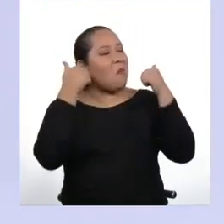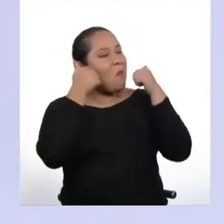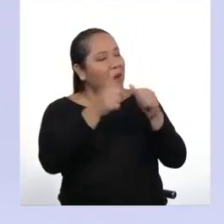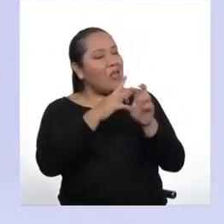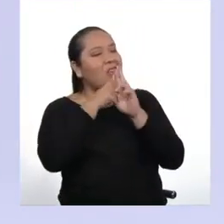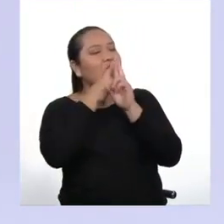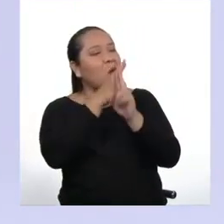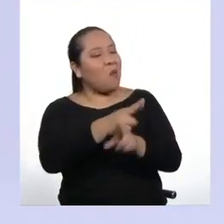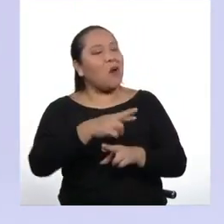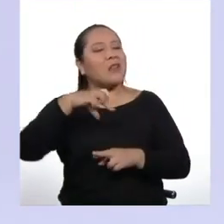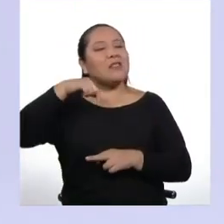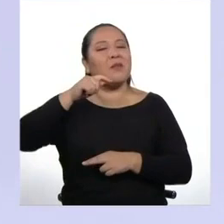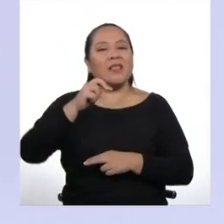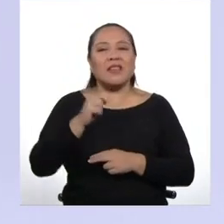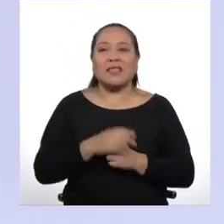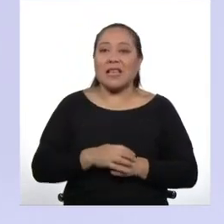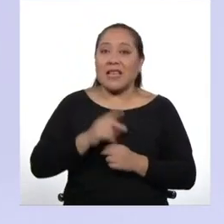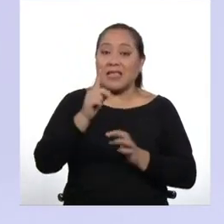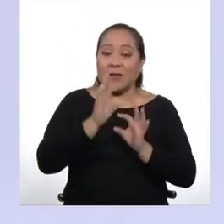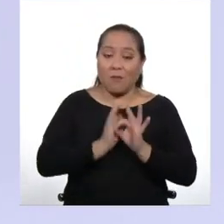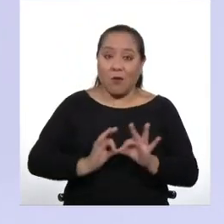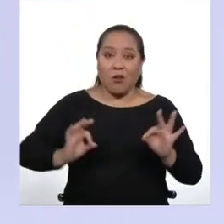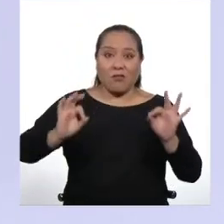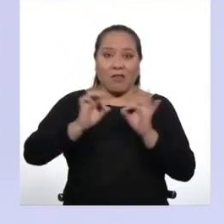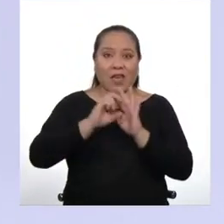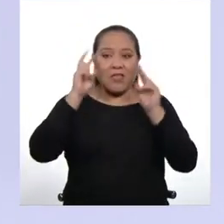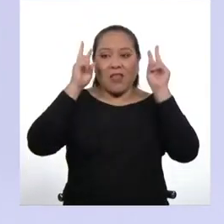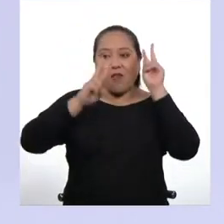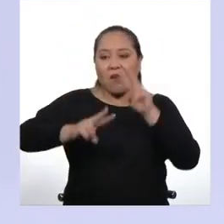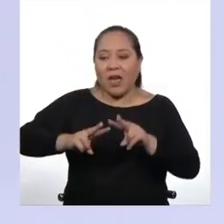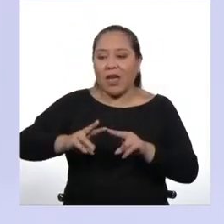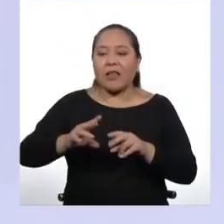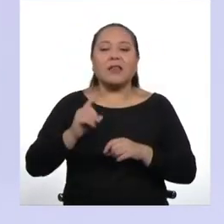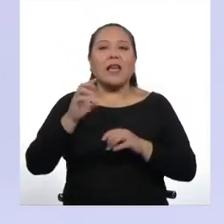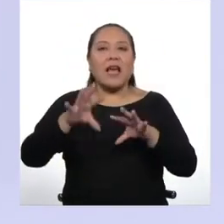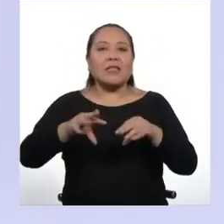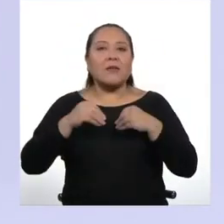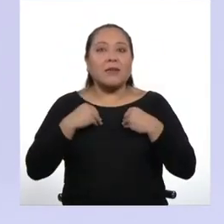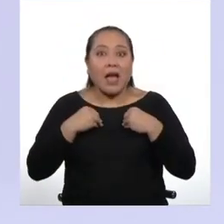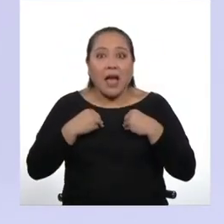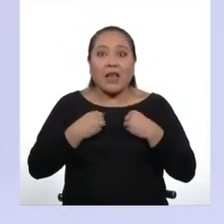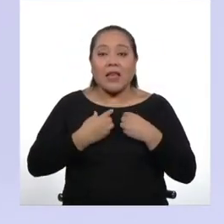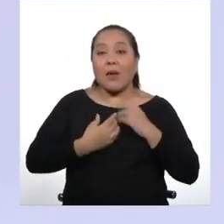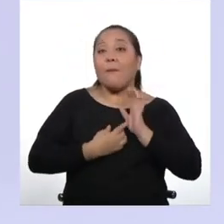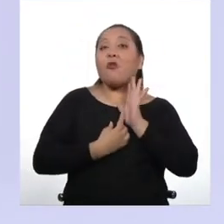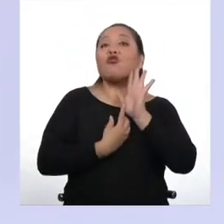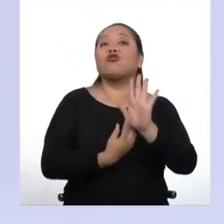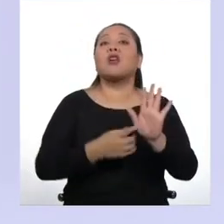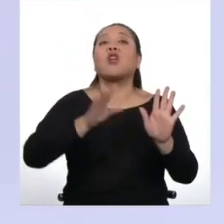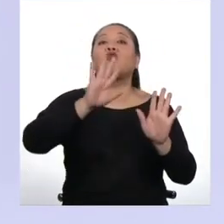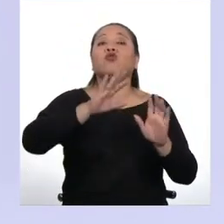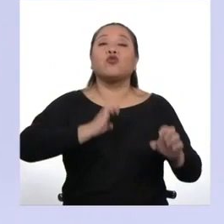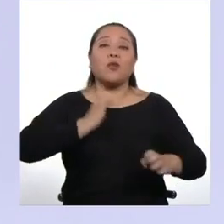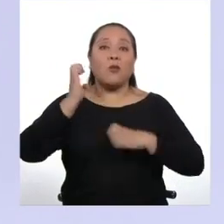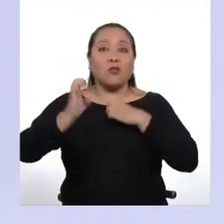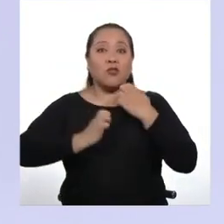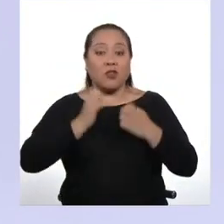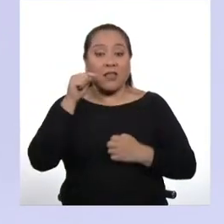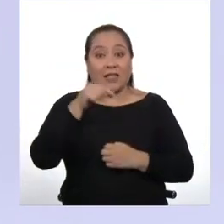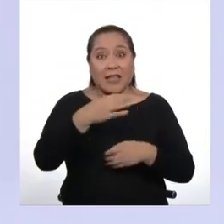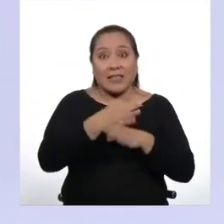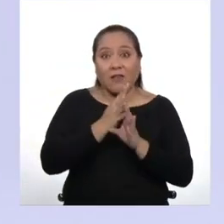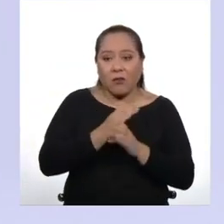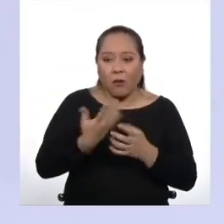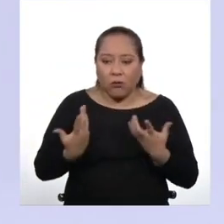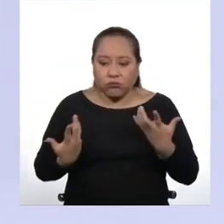respuesta, Patricia. Es importante reconocer y manifestar nuestras emociones porque de esta manera